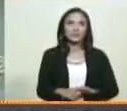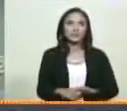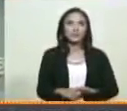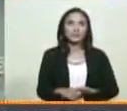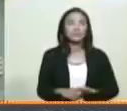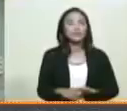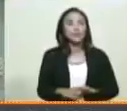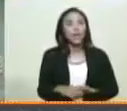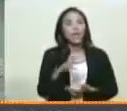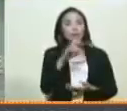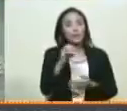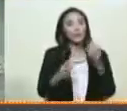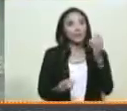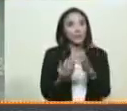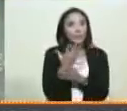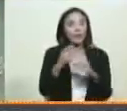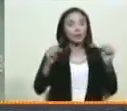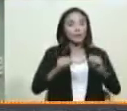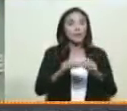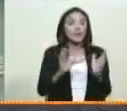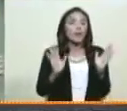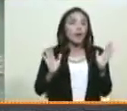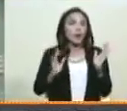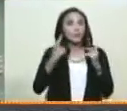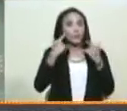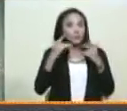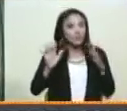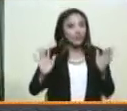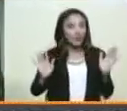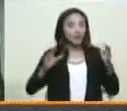El 20 de mayo es posible que llueva.